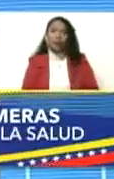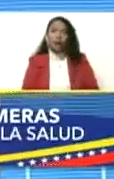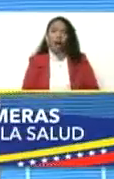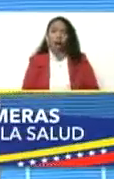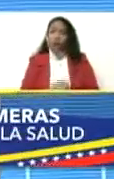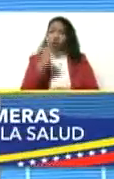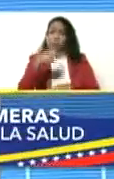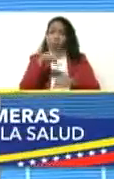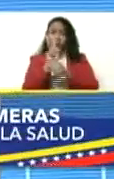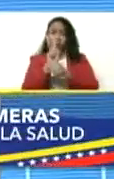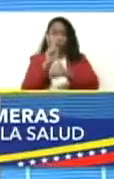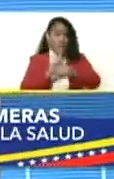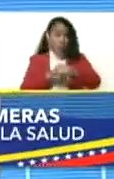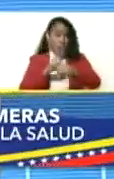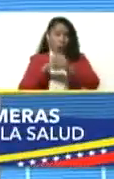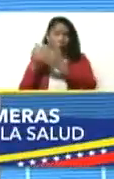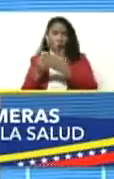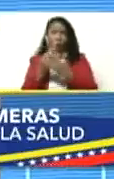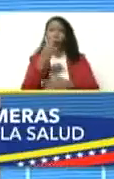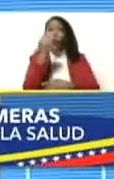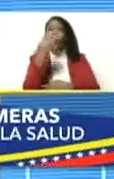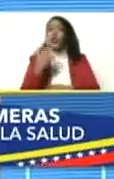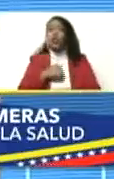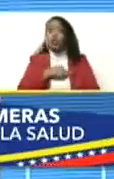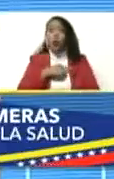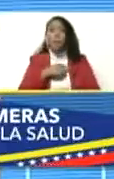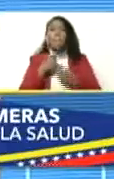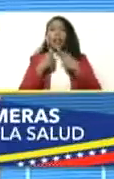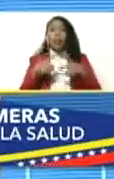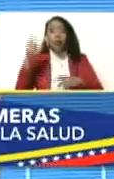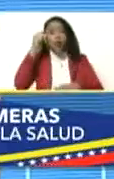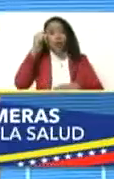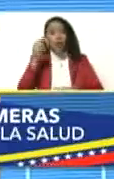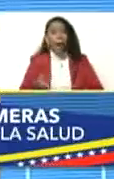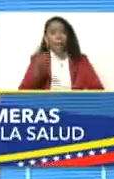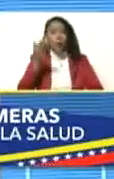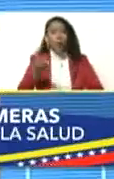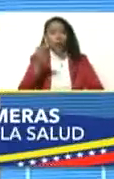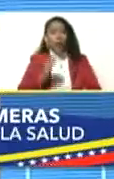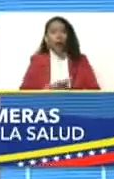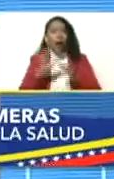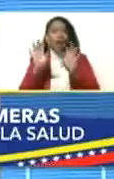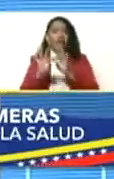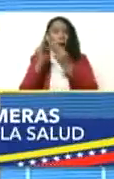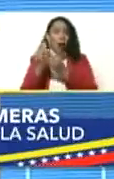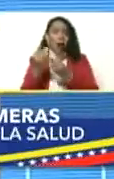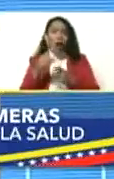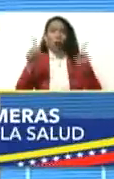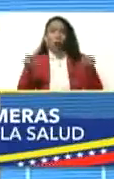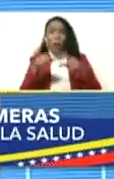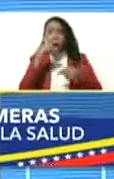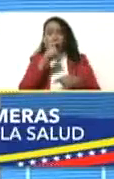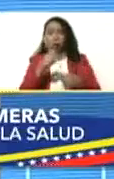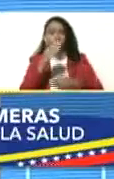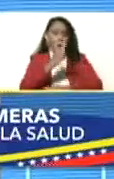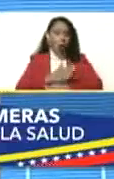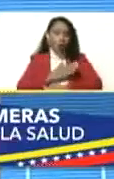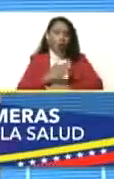al estudio. ¿Cuántos de nosotros perdimos fechas importantes en familias, cumpleaños,